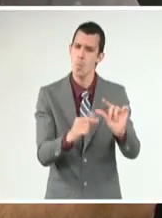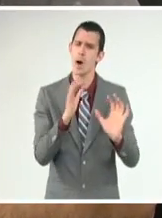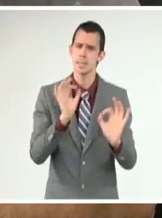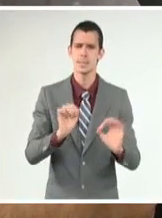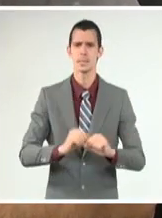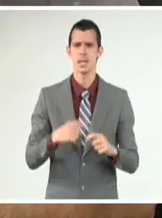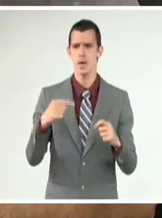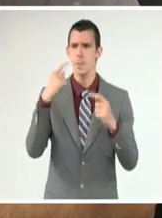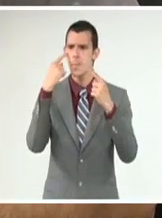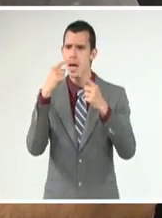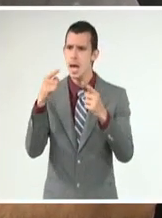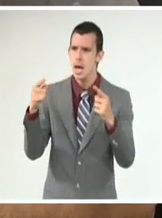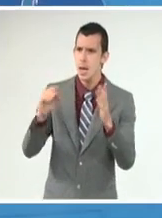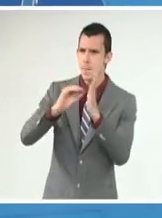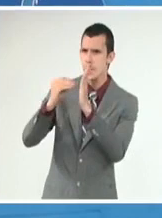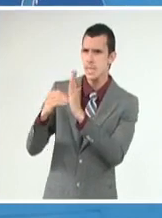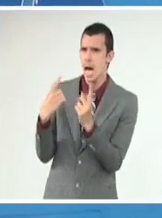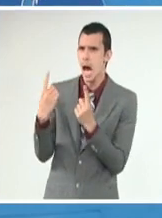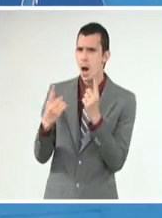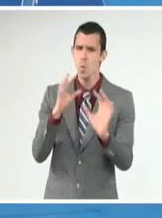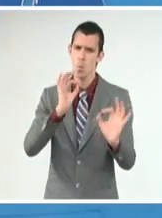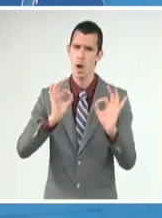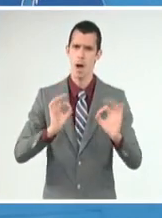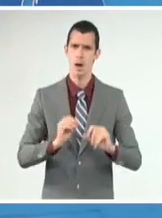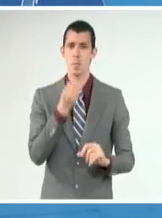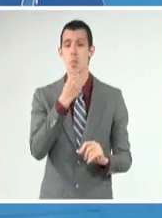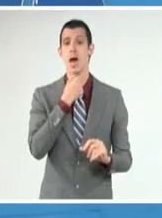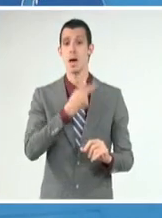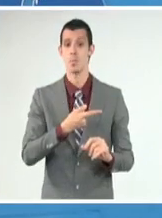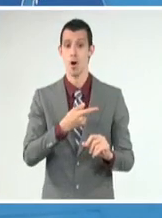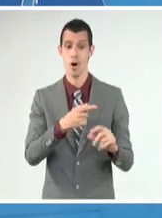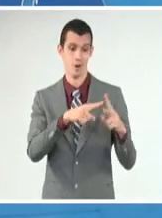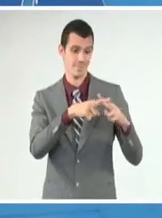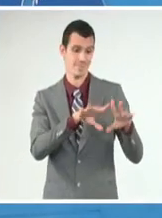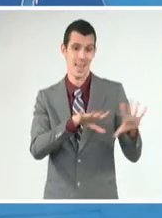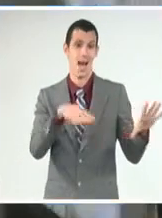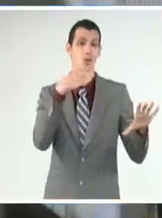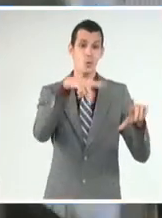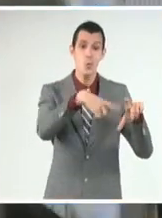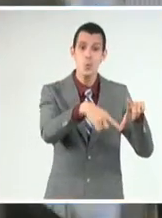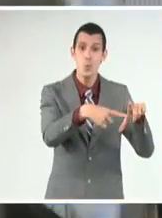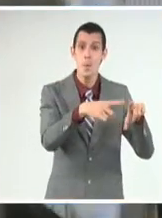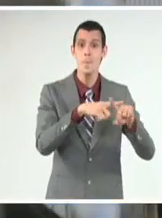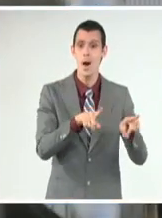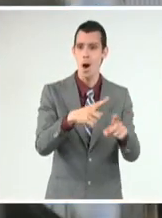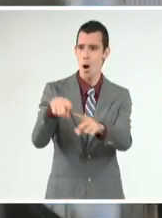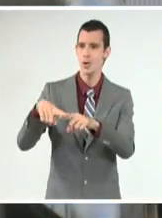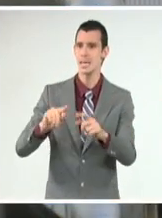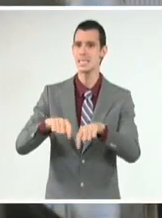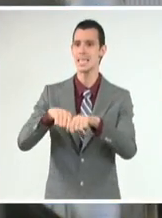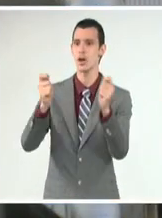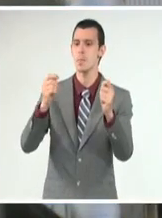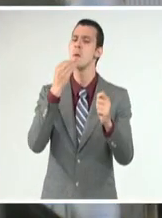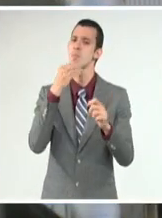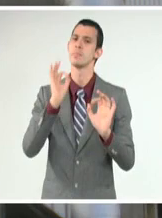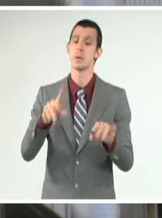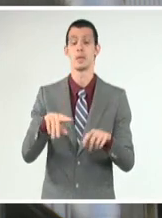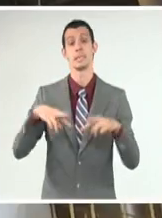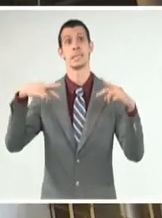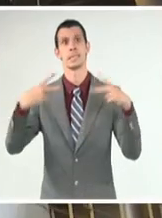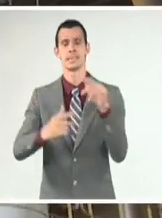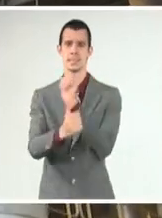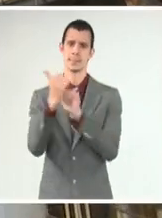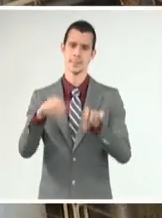puedan existir afectaciones al servicio eléctrico. La Unión Eléctrica, según autoridades, implementa un programa para